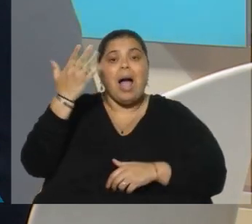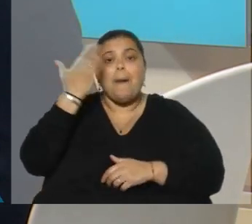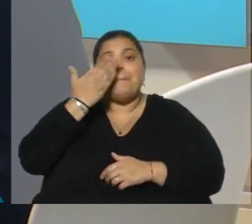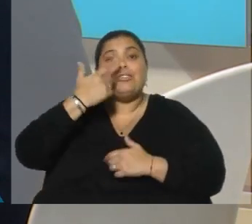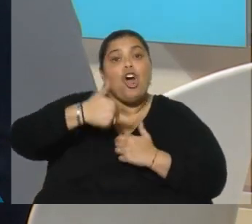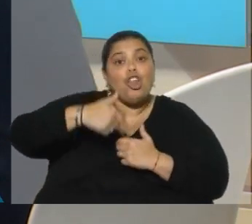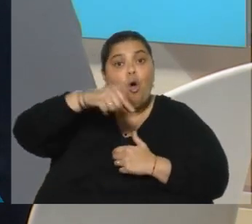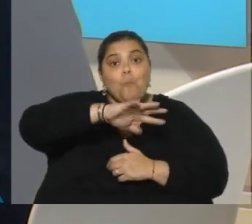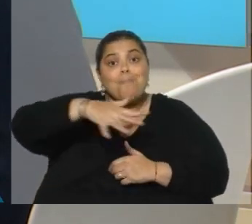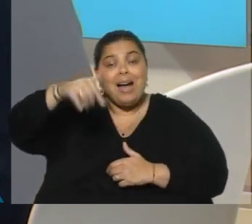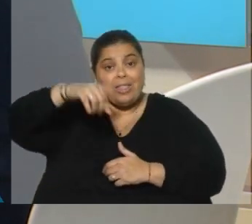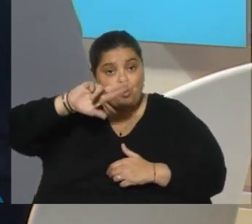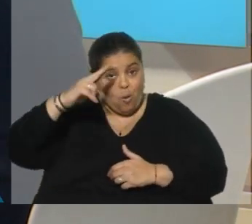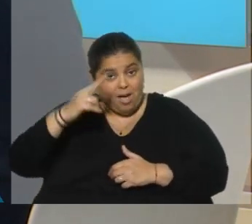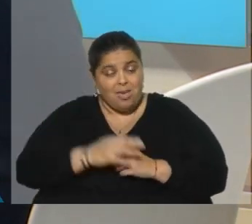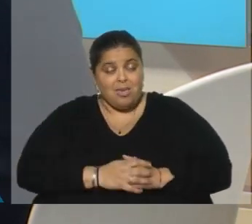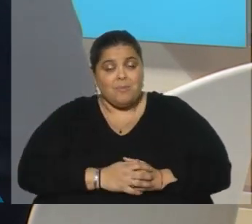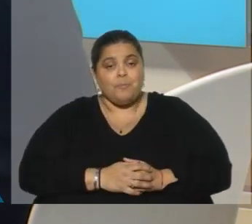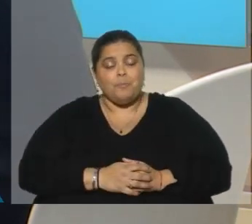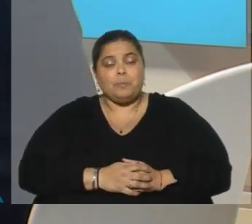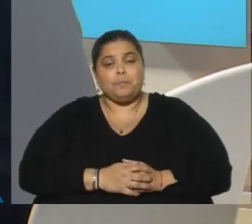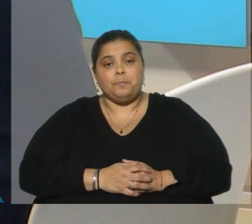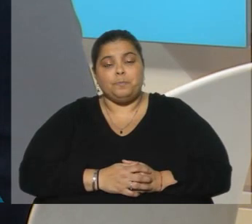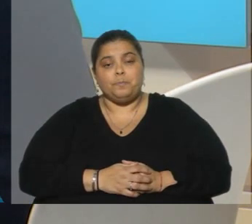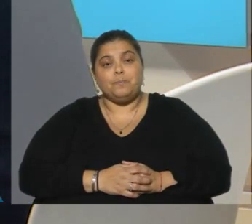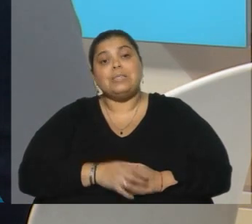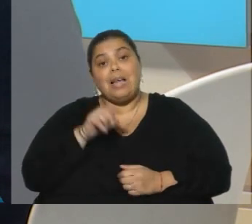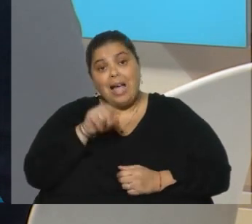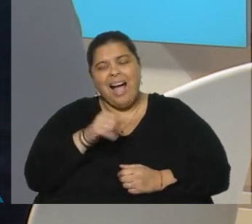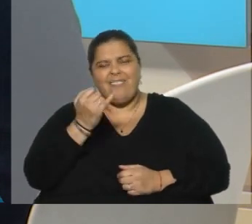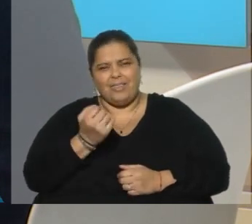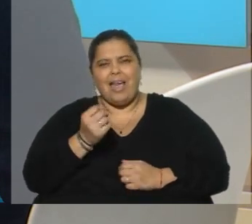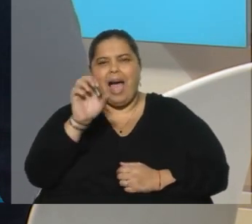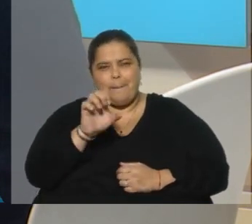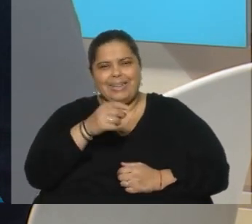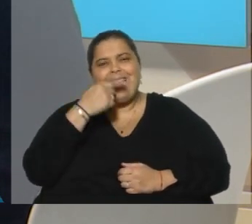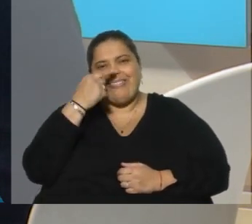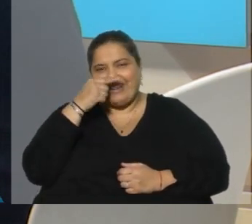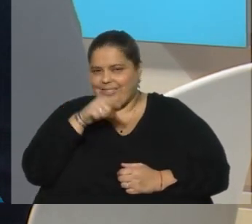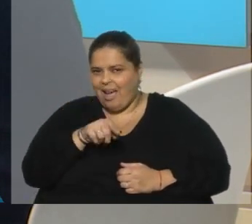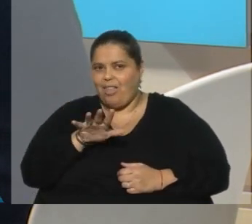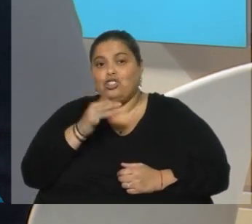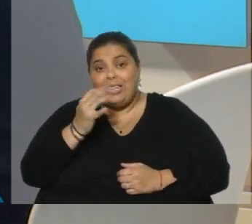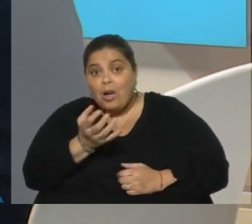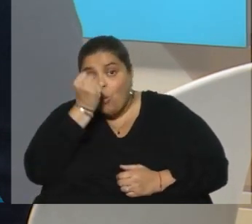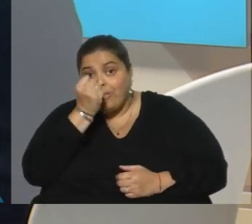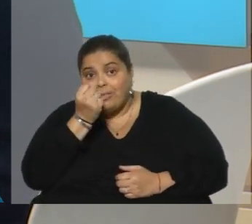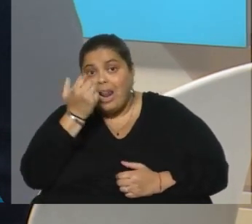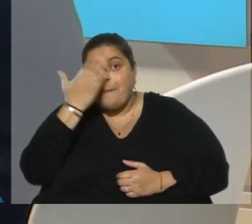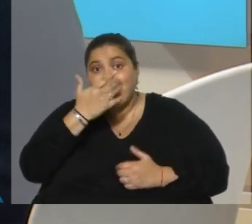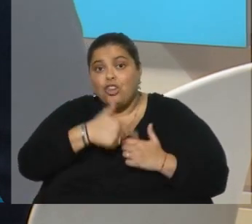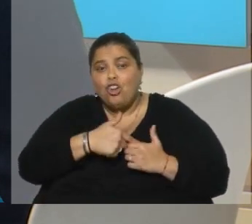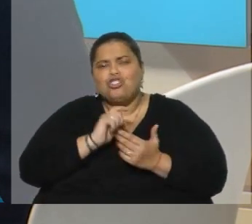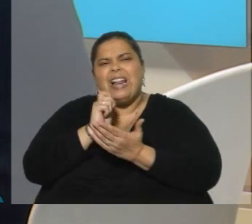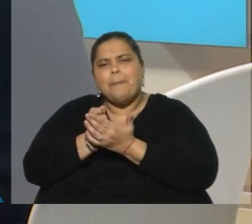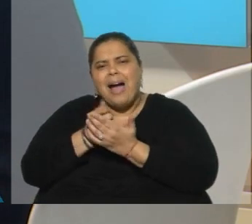digamos. Ahí ya había algunos interesados. Si se encuentra petróleo, ¿se le va a pagar un canon a ANCAP? ¿Cuál es